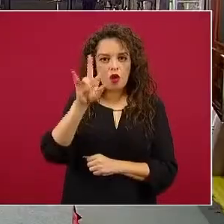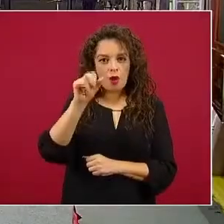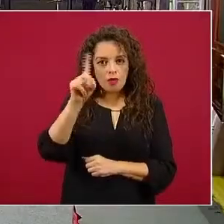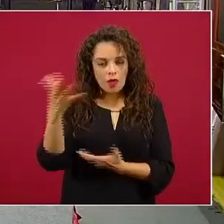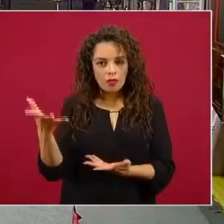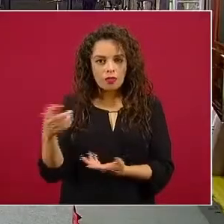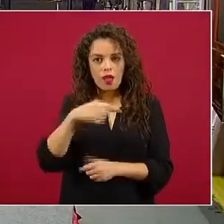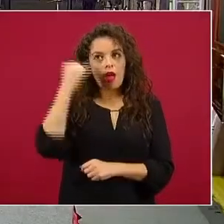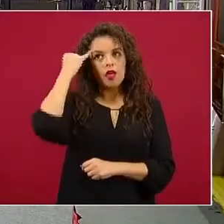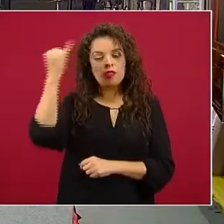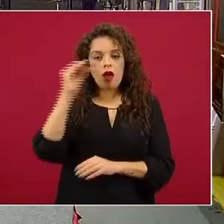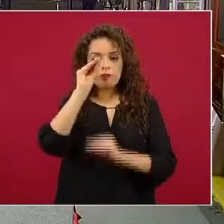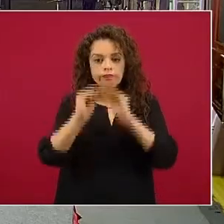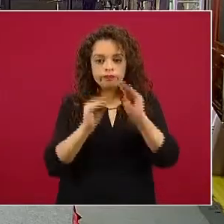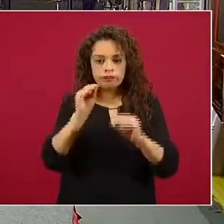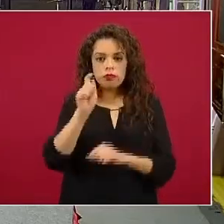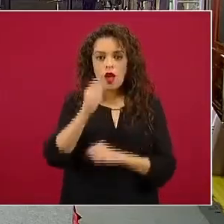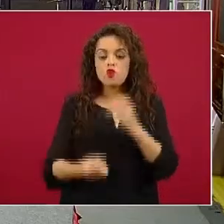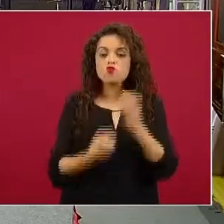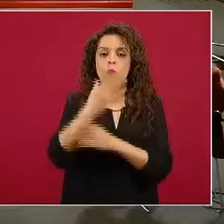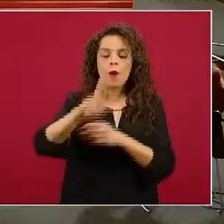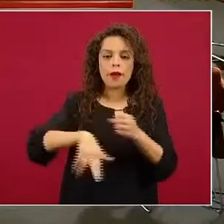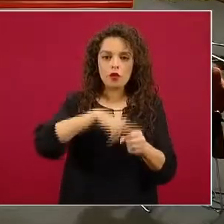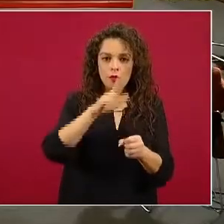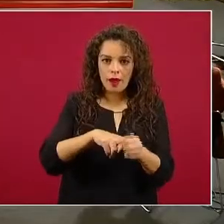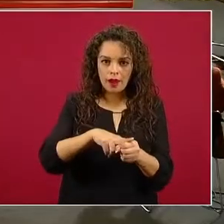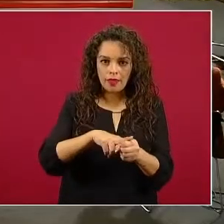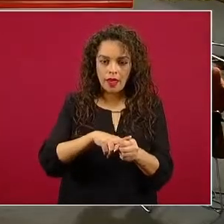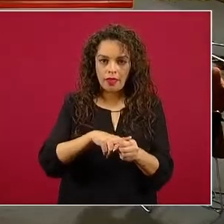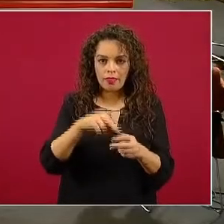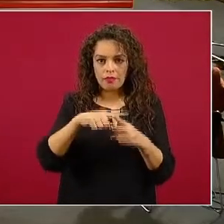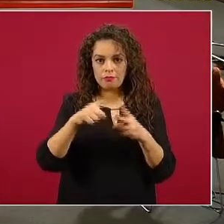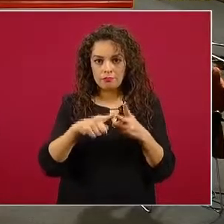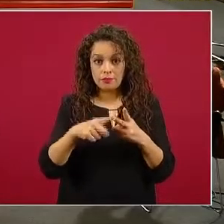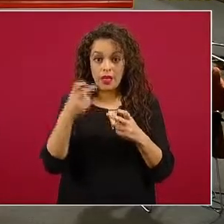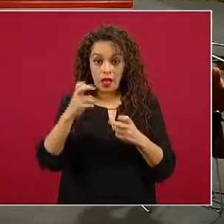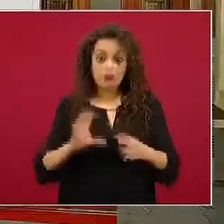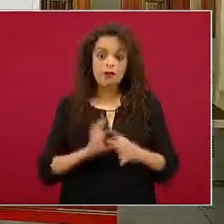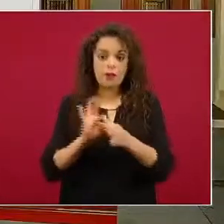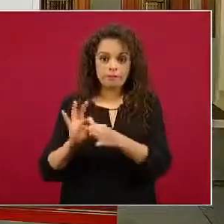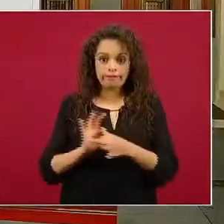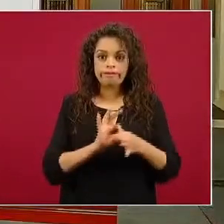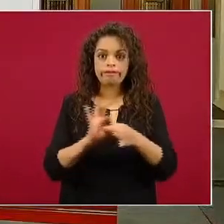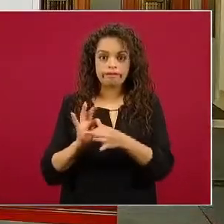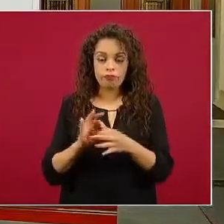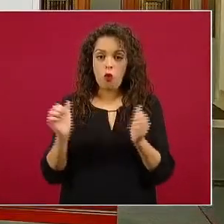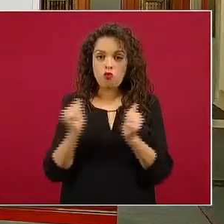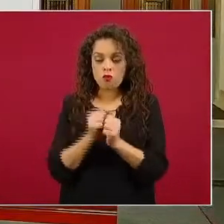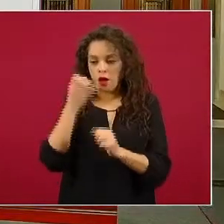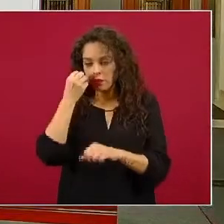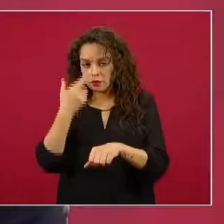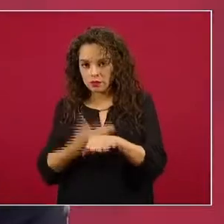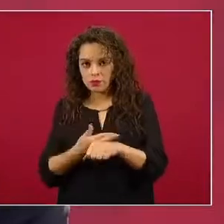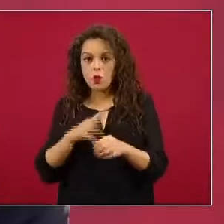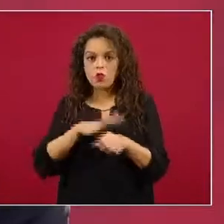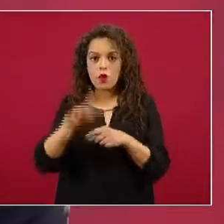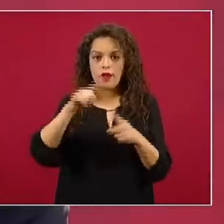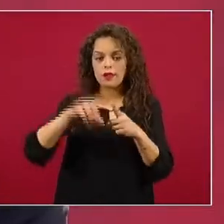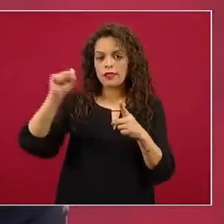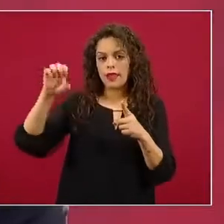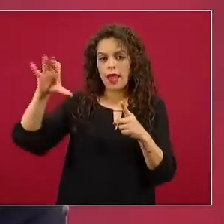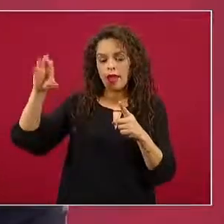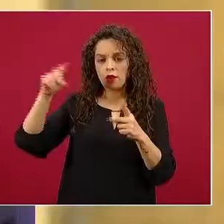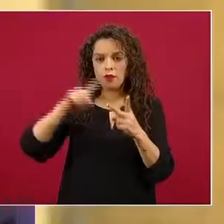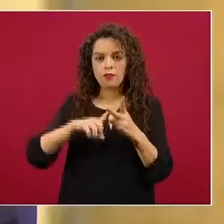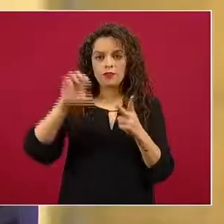implantación de la nueva normalidad, fue un trabajo conjunto de las Secretarías de Economía,